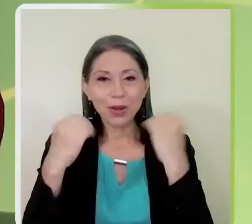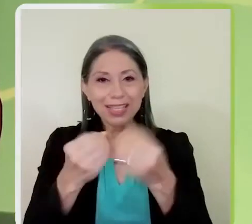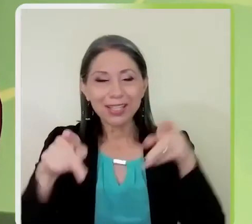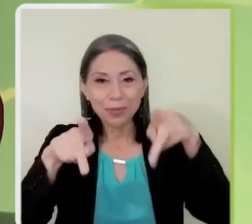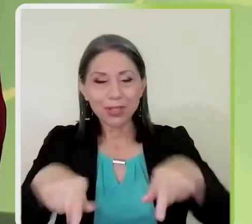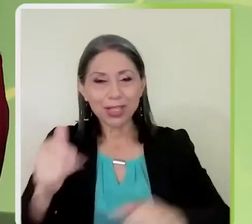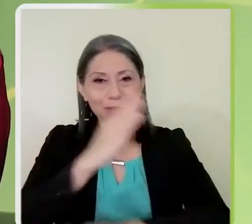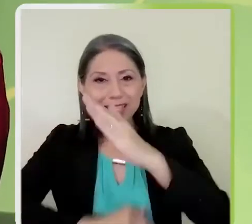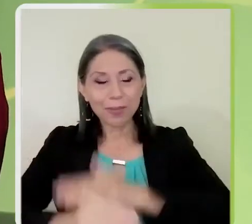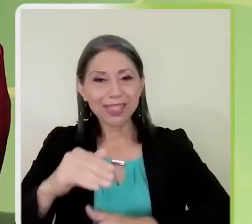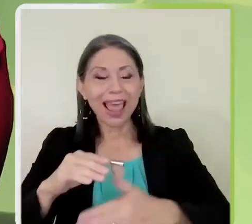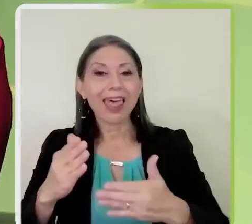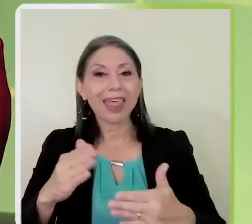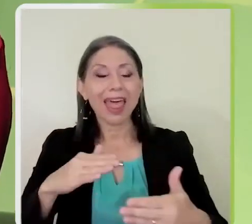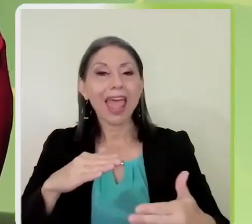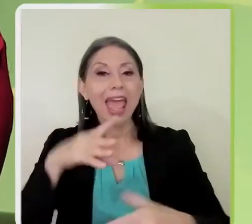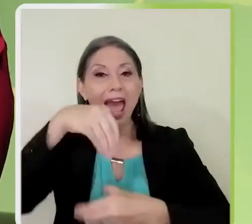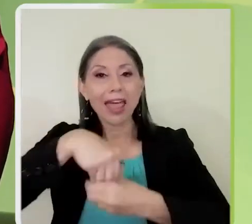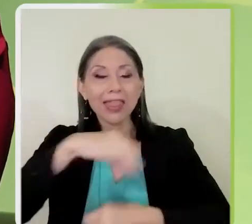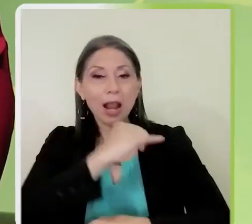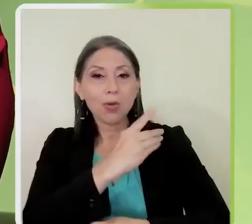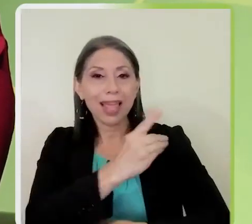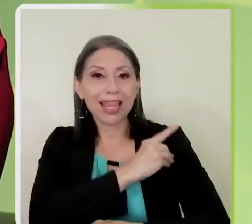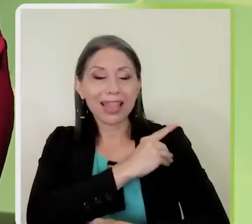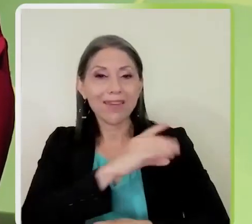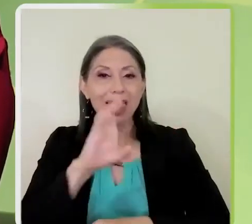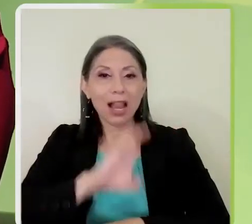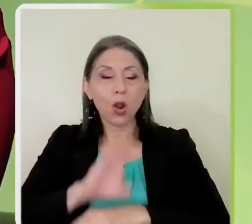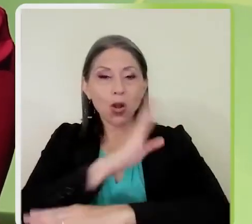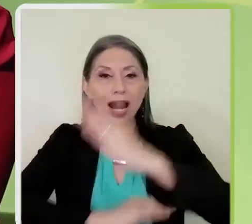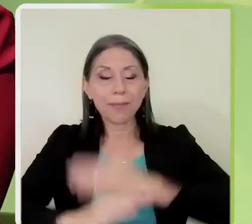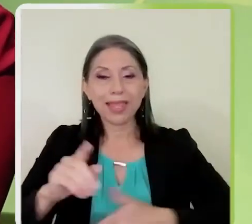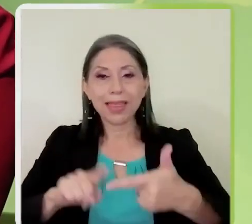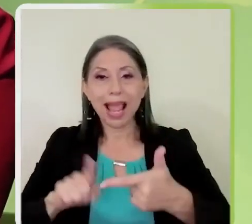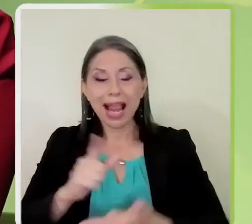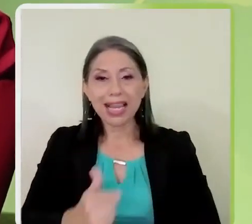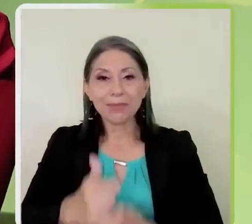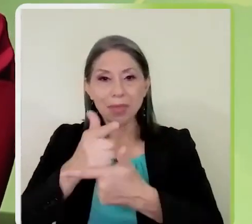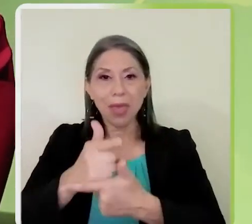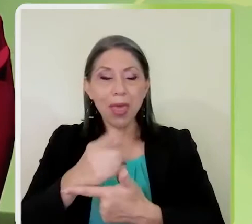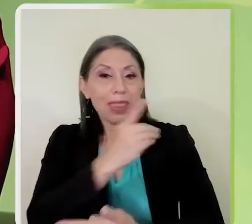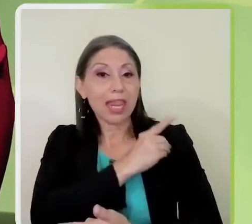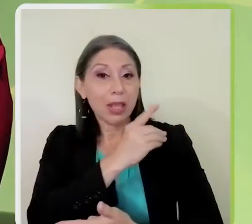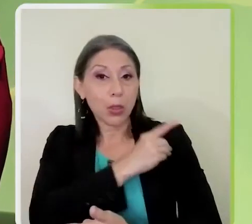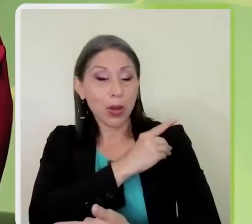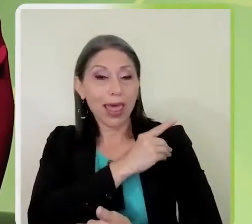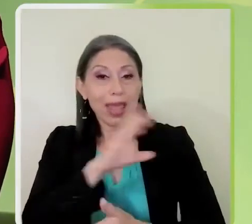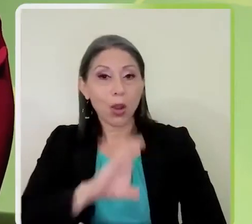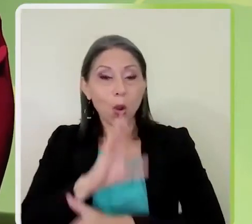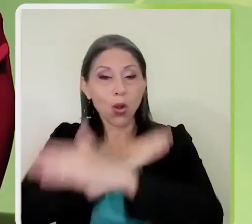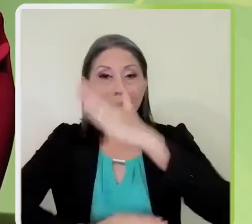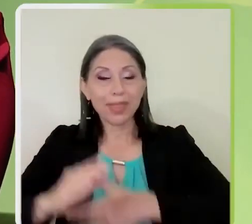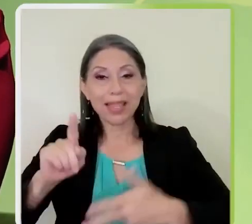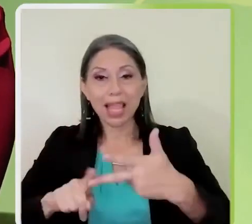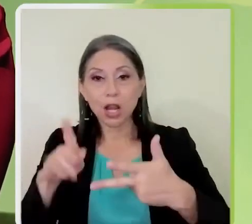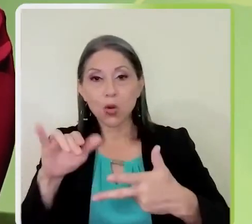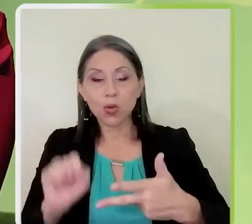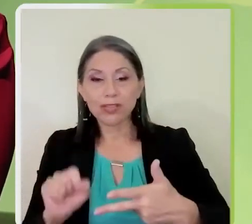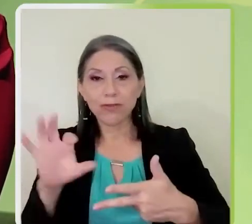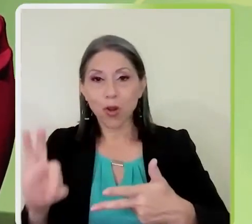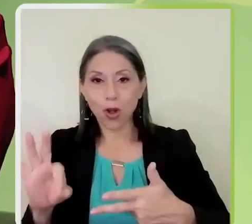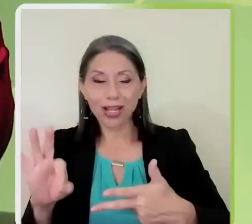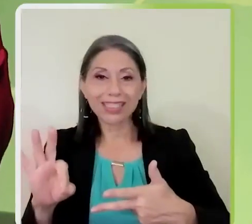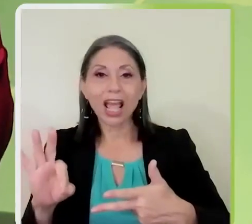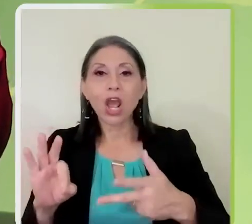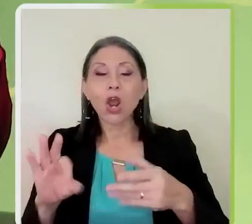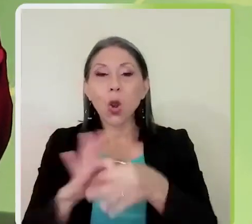de las organizaciones de personas con discapacidad ante la Junta Directiva de CONAPDIS, Lisbeth Barrantes, directora ejecutiva de CONAPDIS, y también Luis Flores,